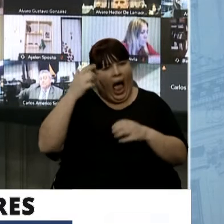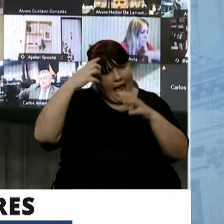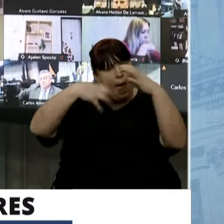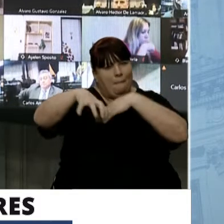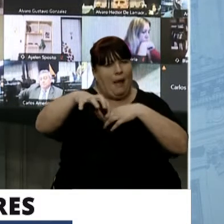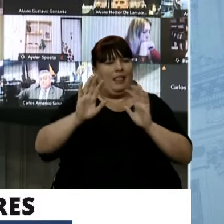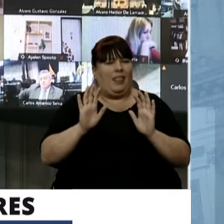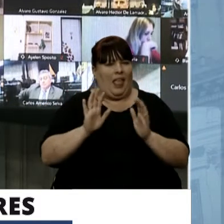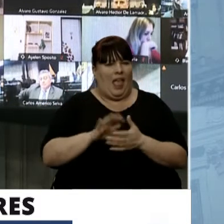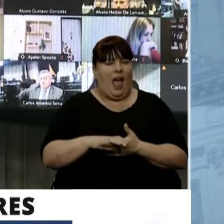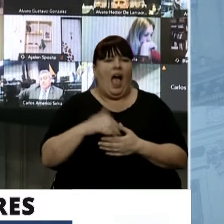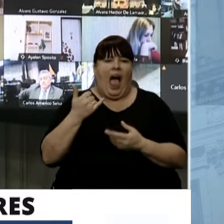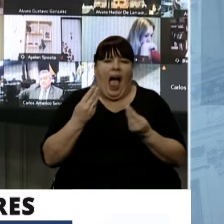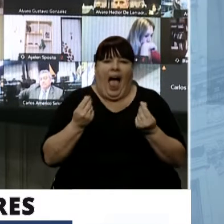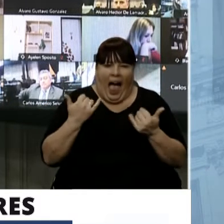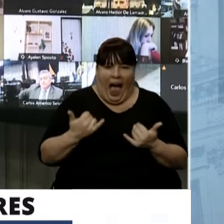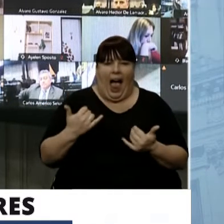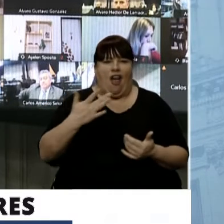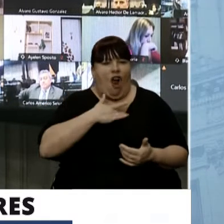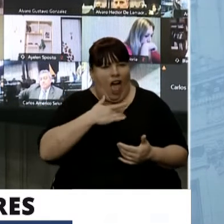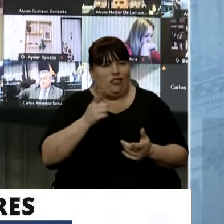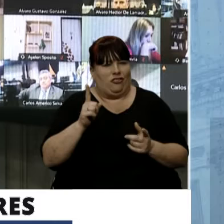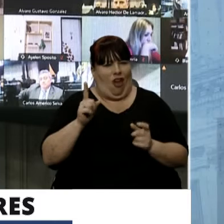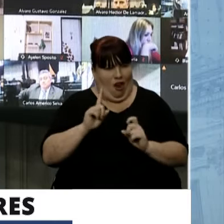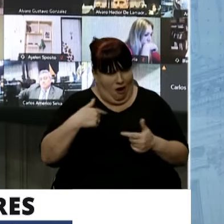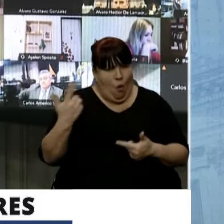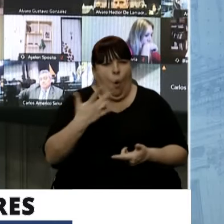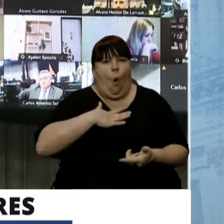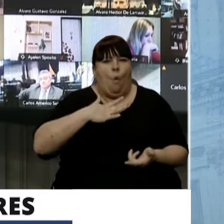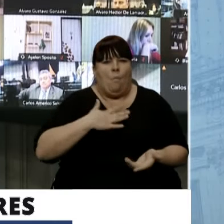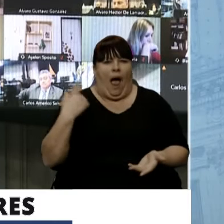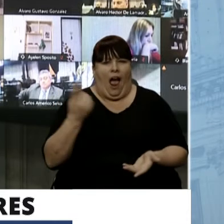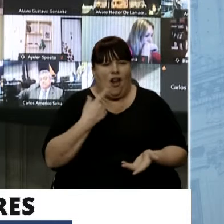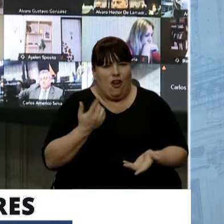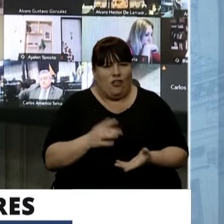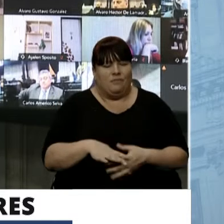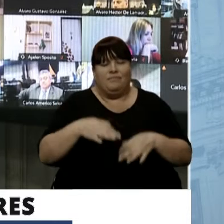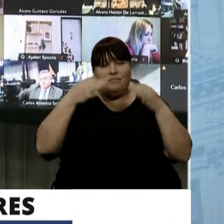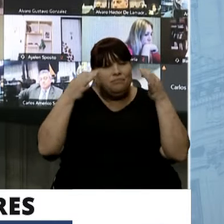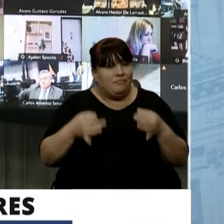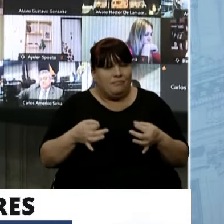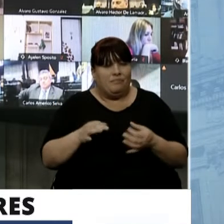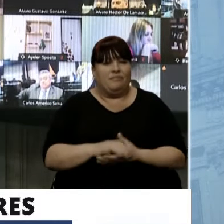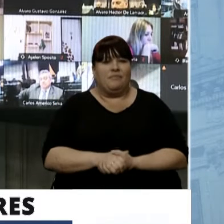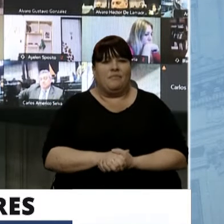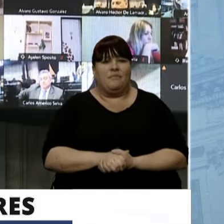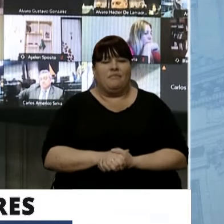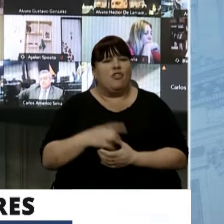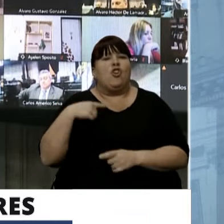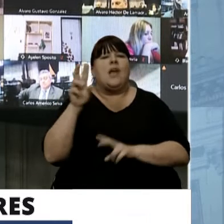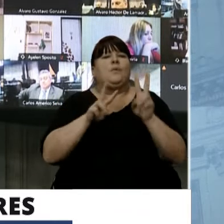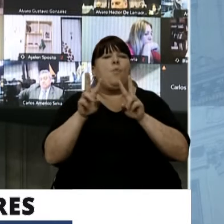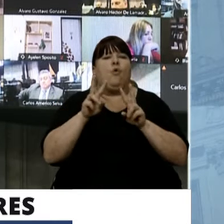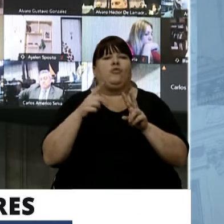empatía primero, que tenemos sensibilidad, que tenemos corazón, que somos humanos y que en definitiva no estamos